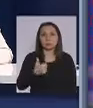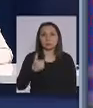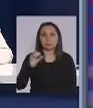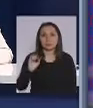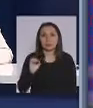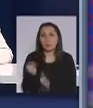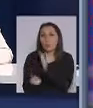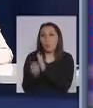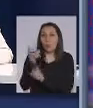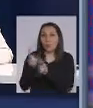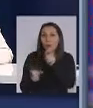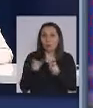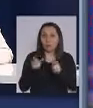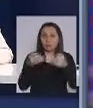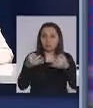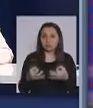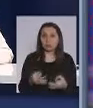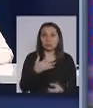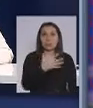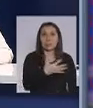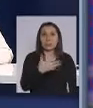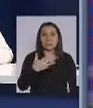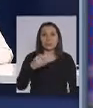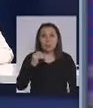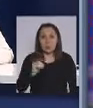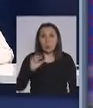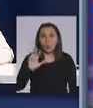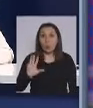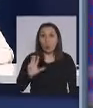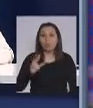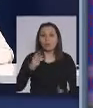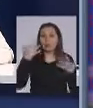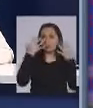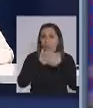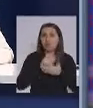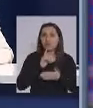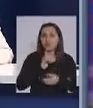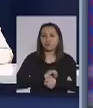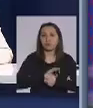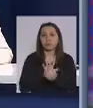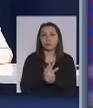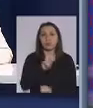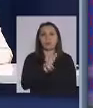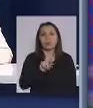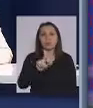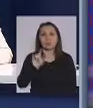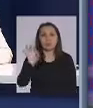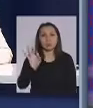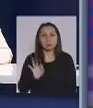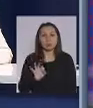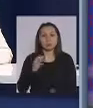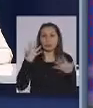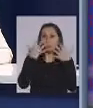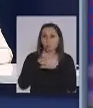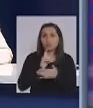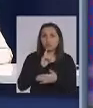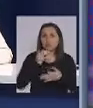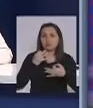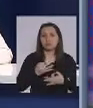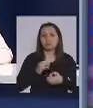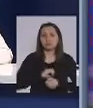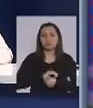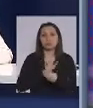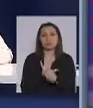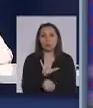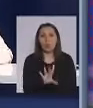casos nuevos, de los cuales 509 son casos asintomáticos, es decir, un 27% de los casos son asintomáticos,